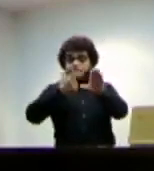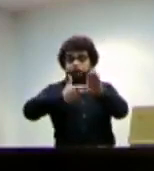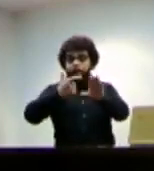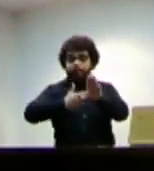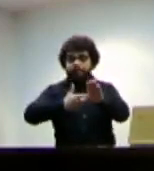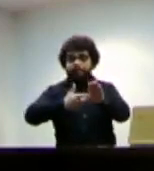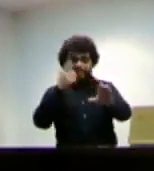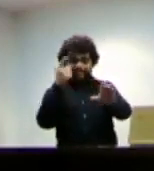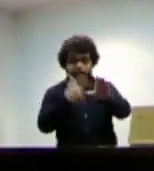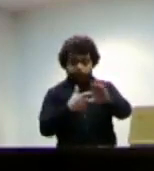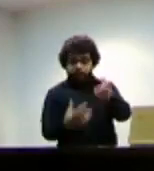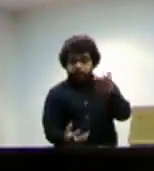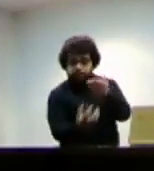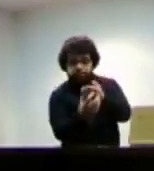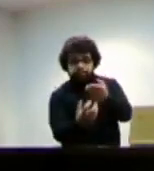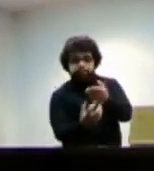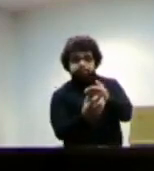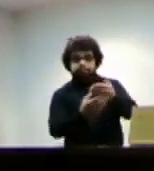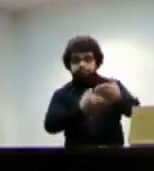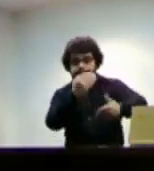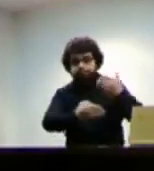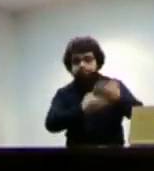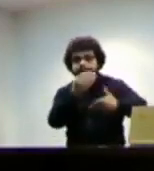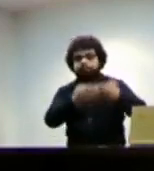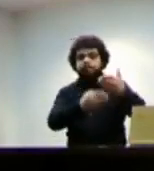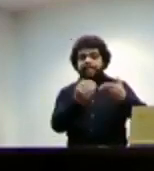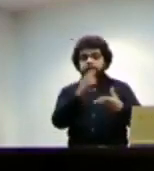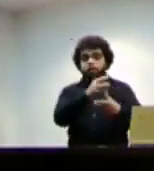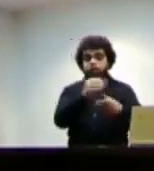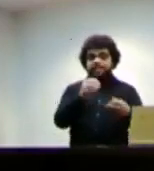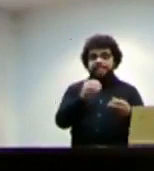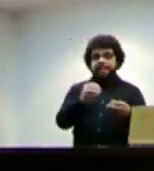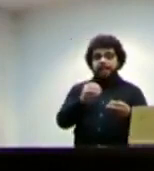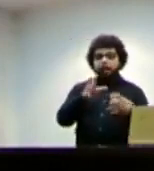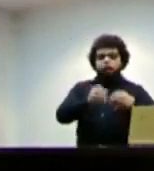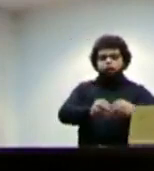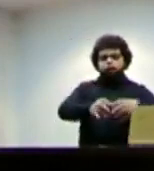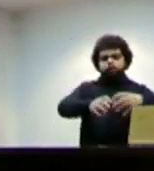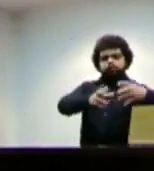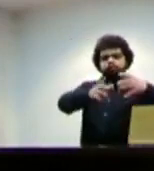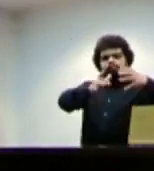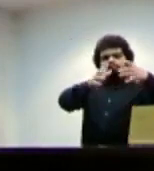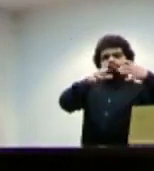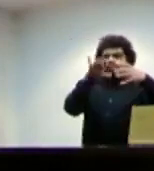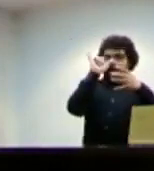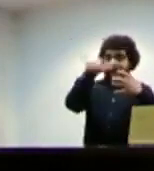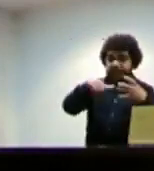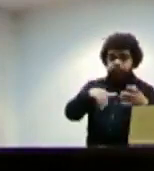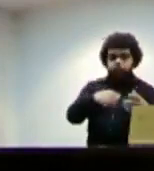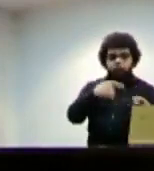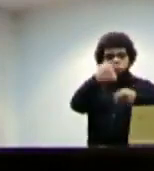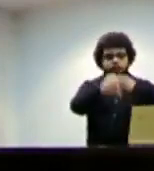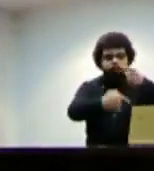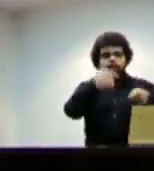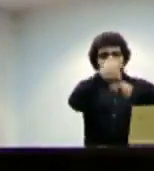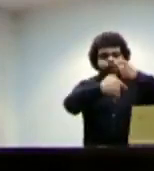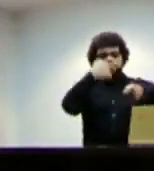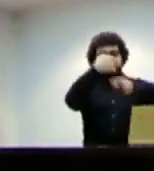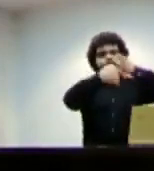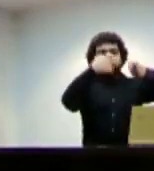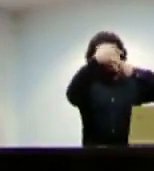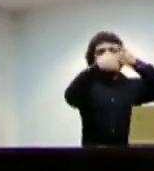los gases de la combustión son los que mueven la turbina. Esa turbina, después de hacer trabajo,